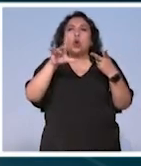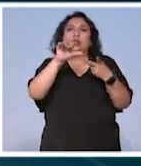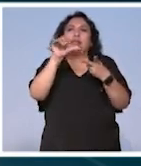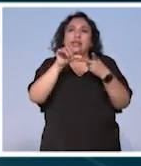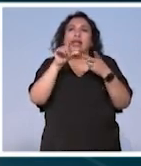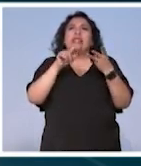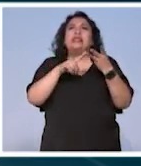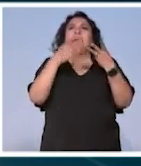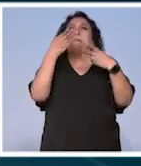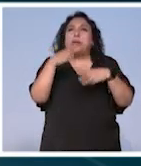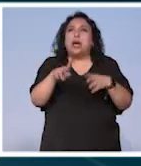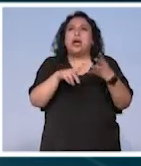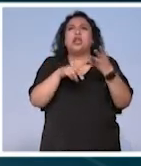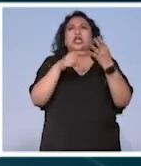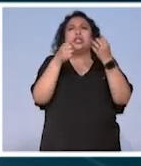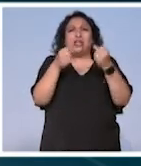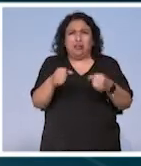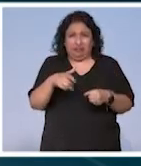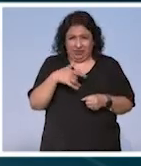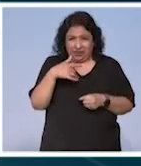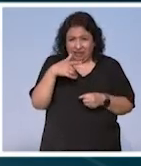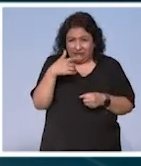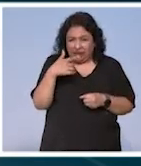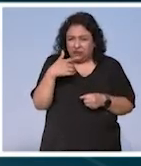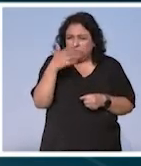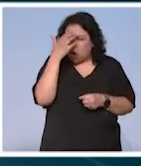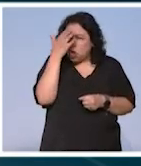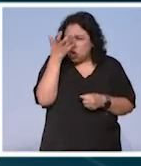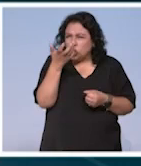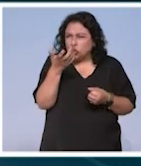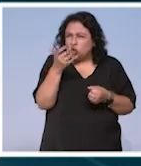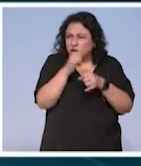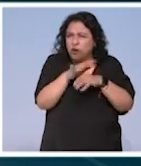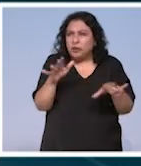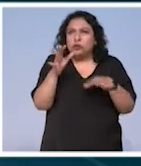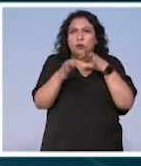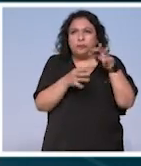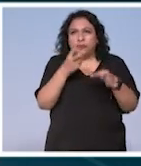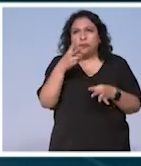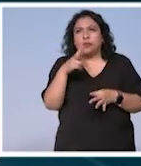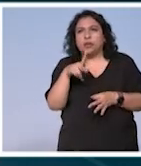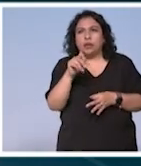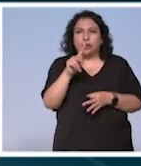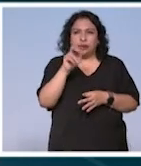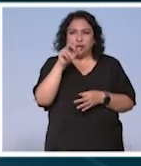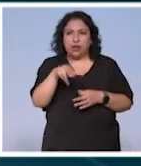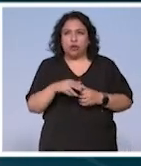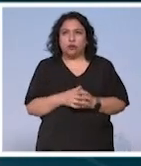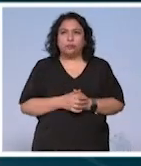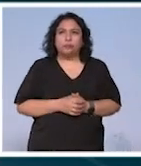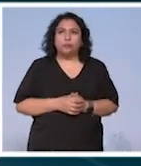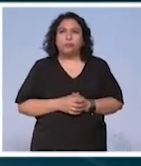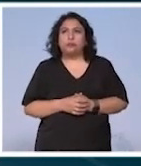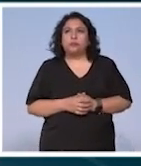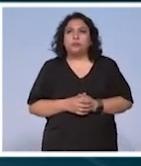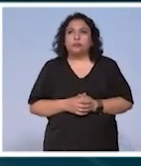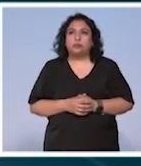la banca y los seguros. ¿Les suena familiar esta situación? Para Noticias 22, Katia León Monterrubio.